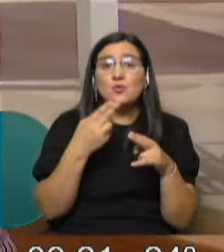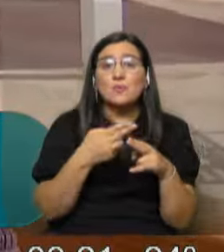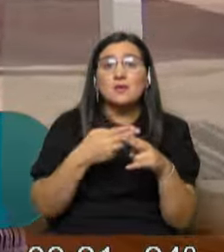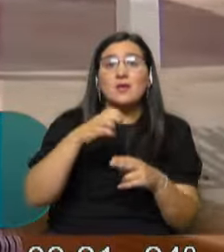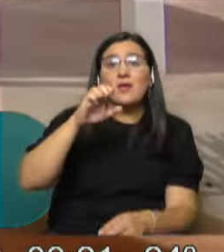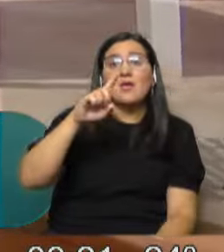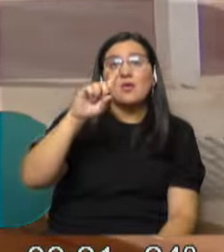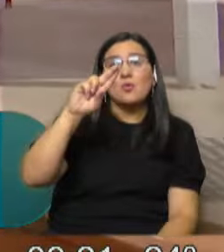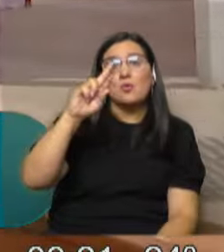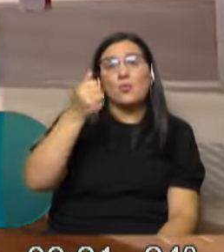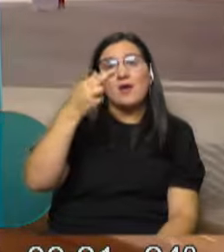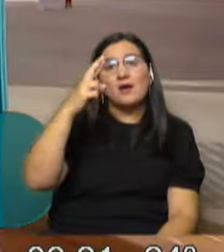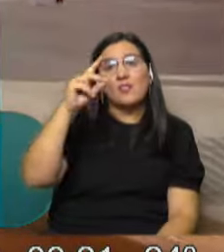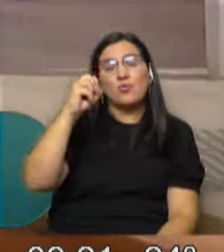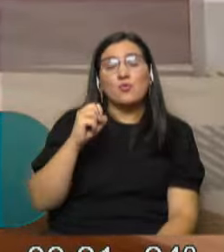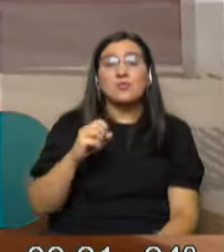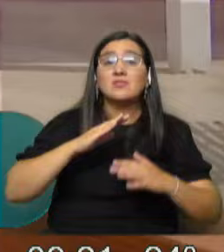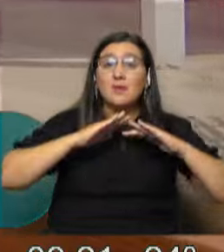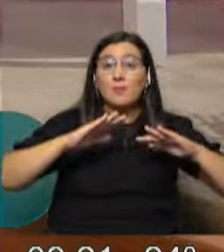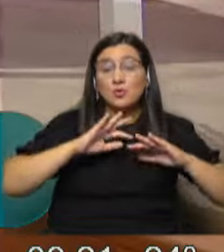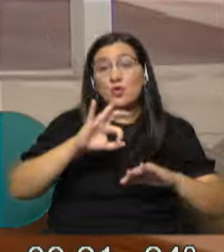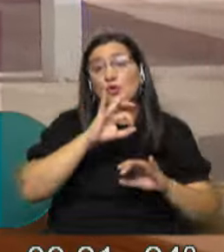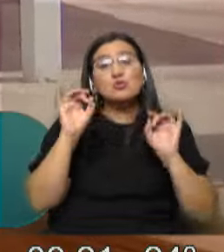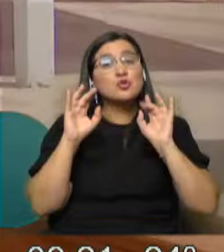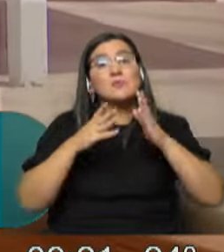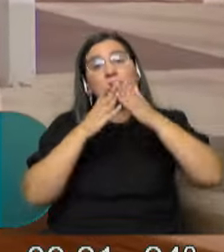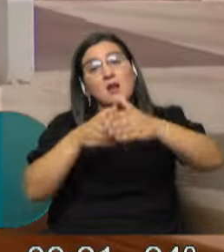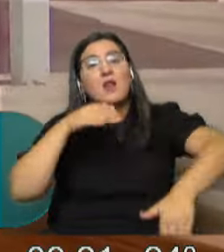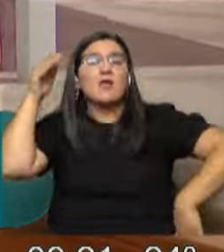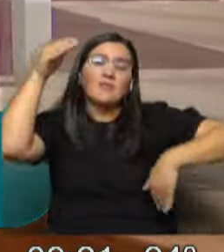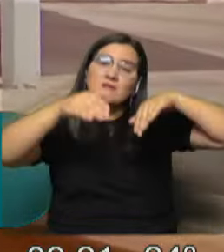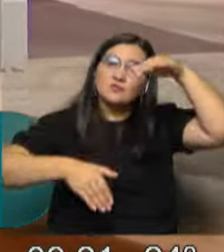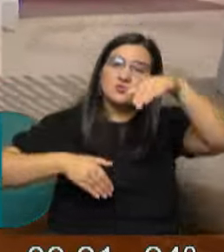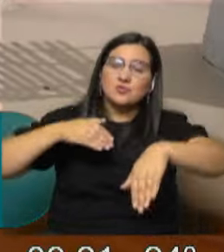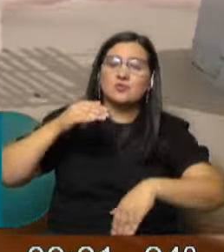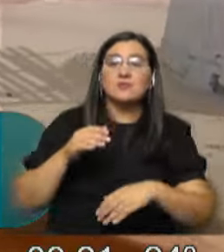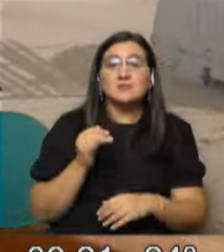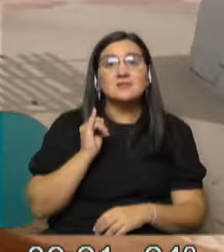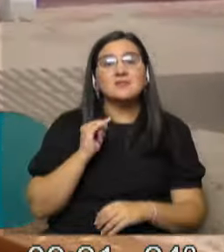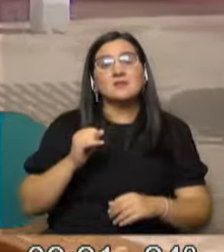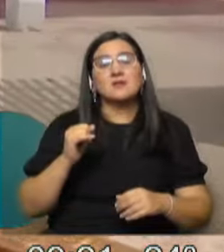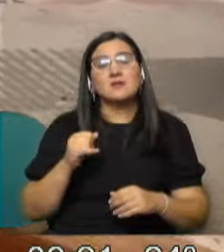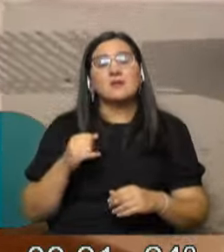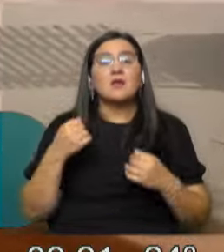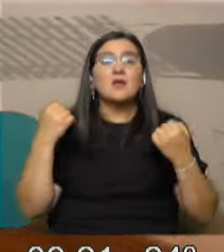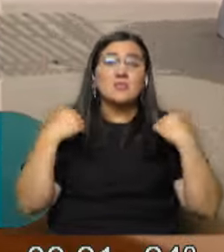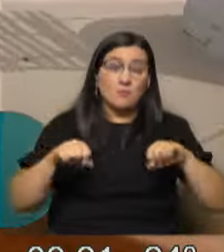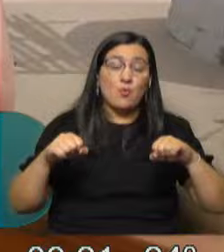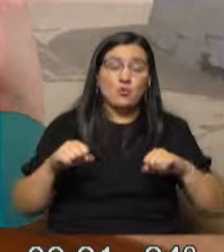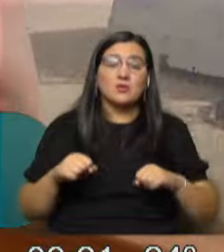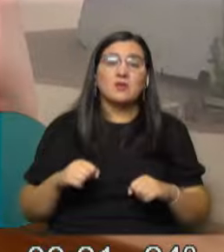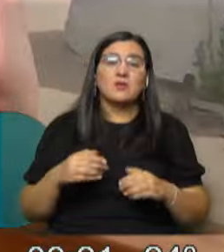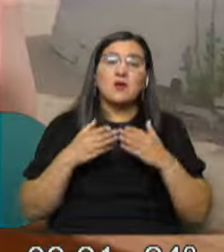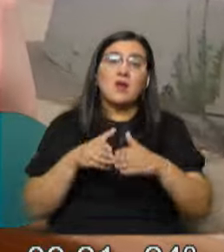Eduardo. Qué lindo, ¿vino a hacer deporte también o solamente natación, meterse un rato, refrescarse? Deporte, eso es natación, un poco de natación, es parte